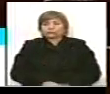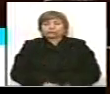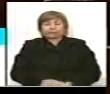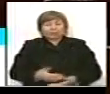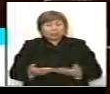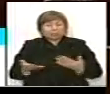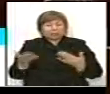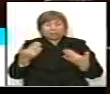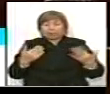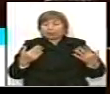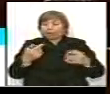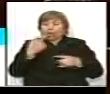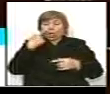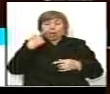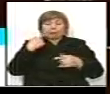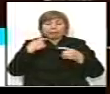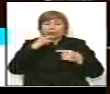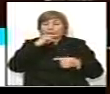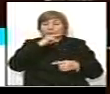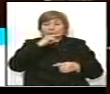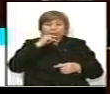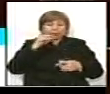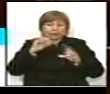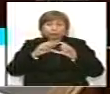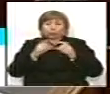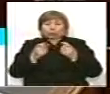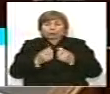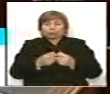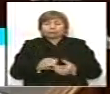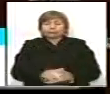Con grupos mixtos, hombres y mujeres.